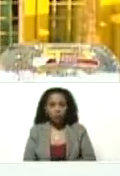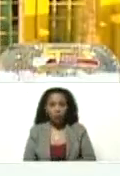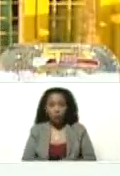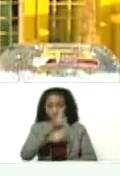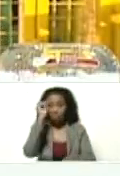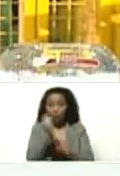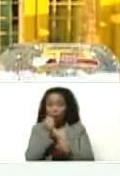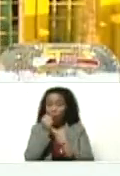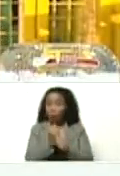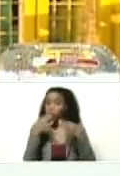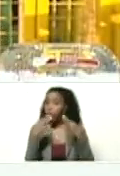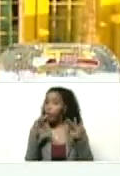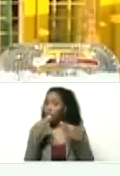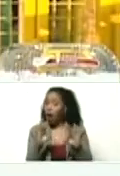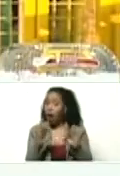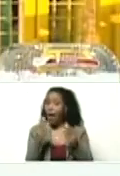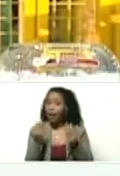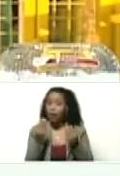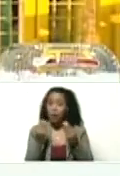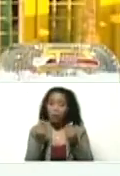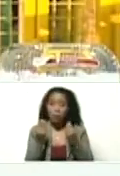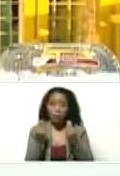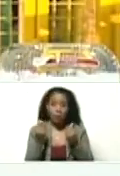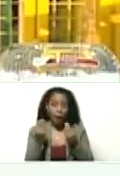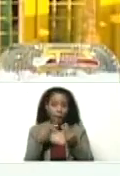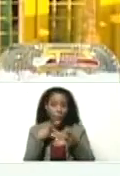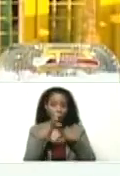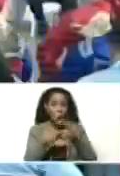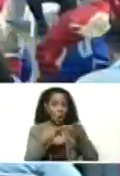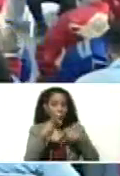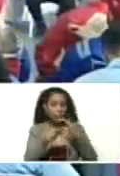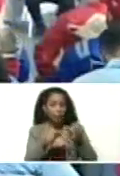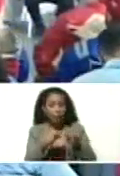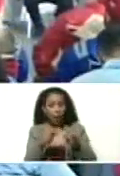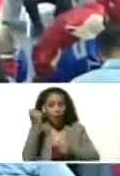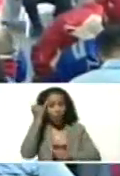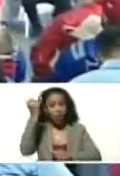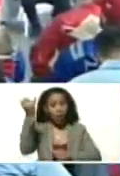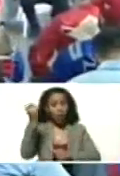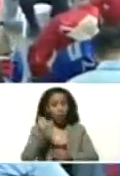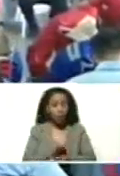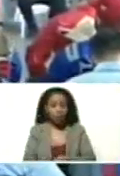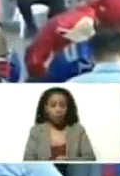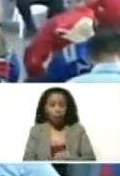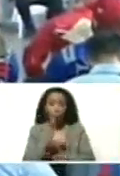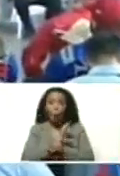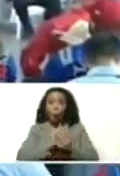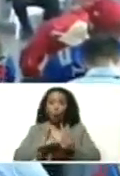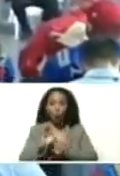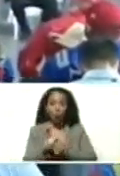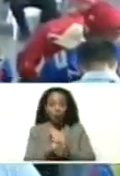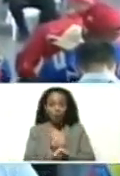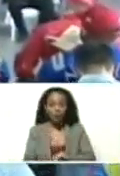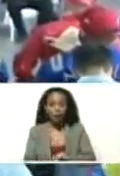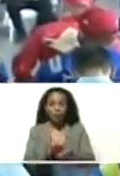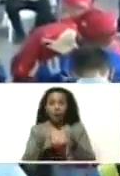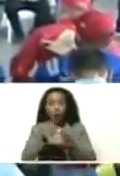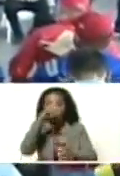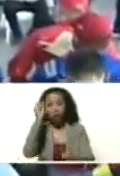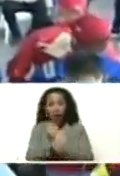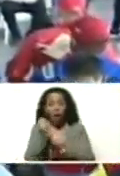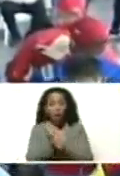laboral, económica, política, ideológica, cultural de la clase obrera